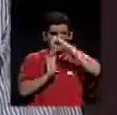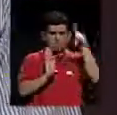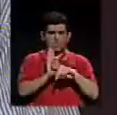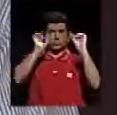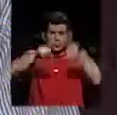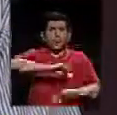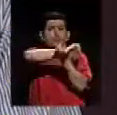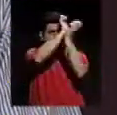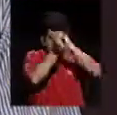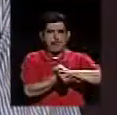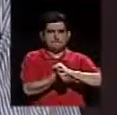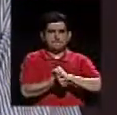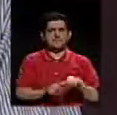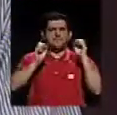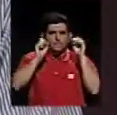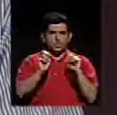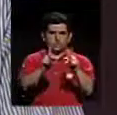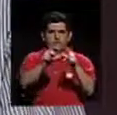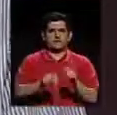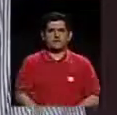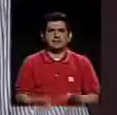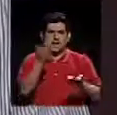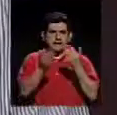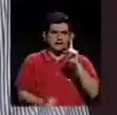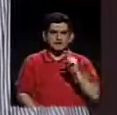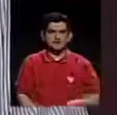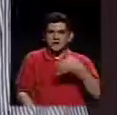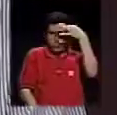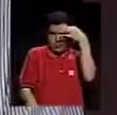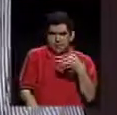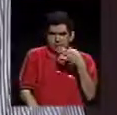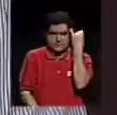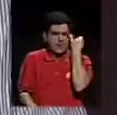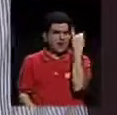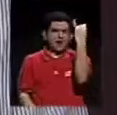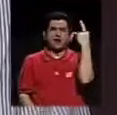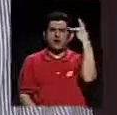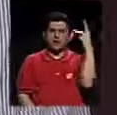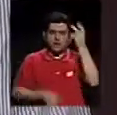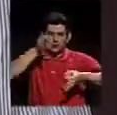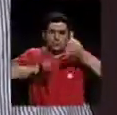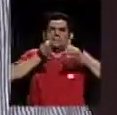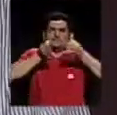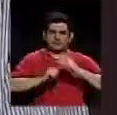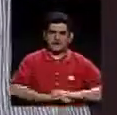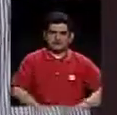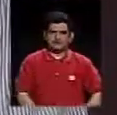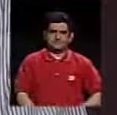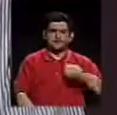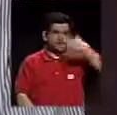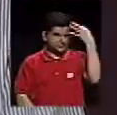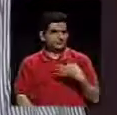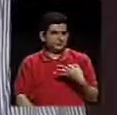volcar incluso las posibilidades de un determinado posicionamiento ideológico de la política judicial. A mí me